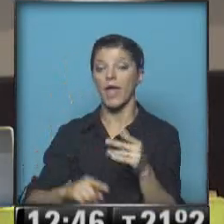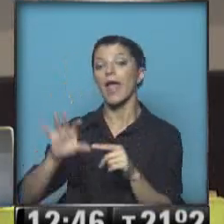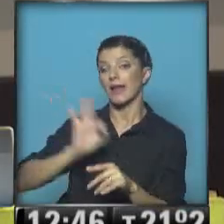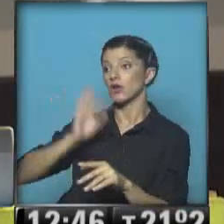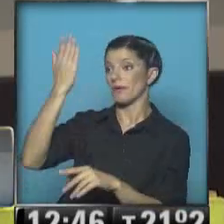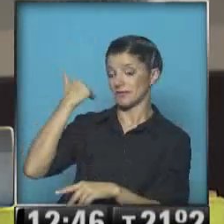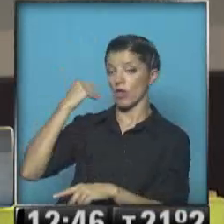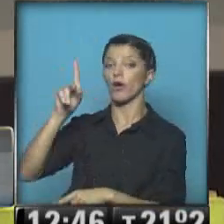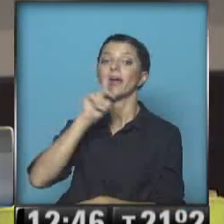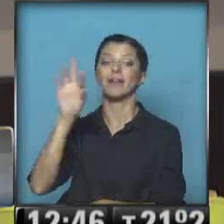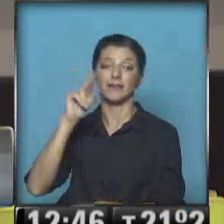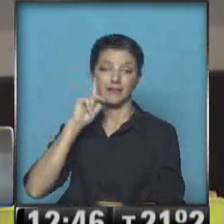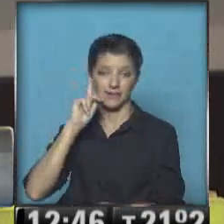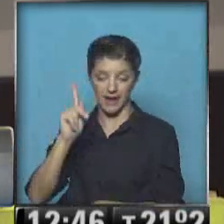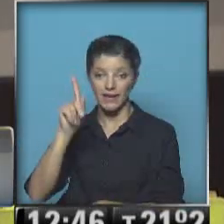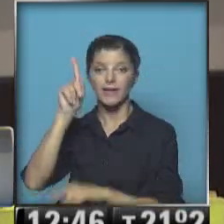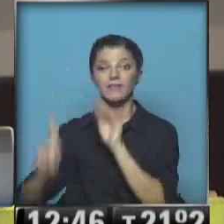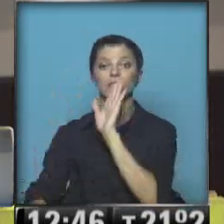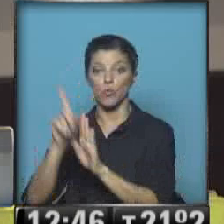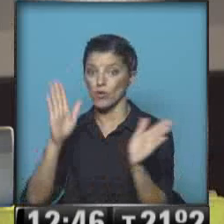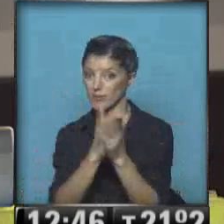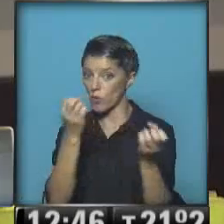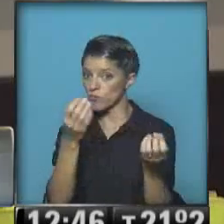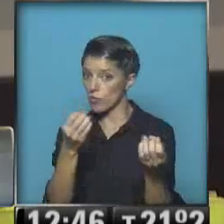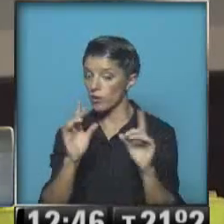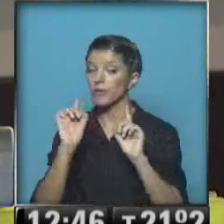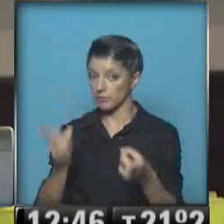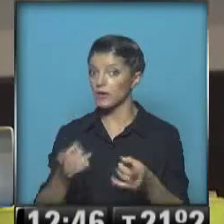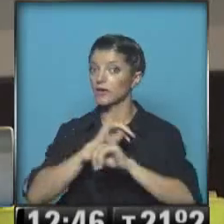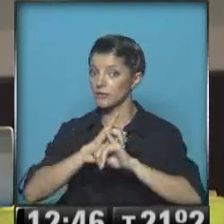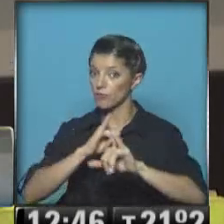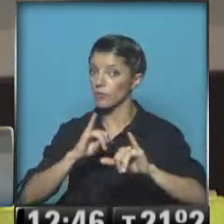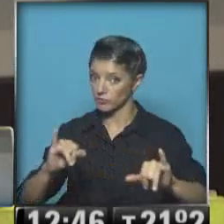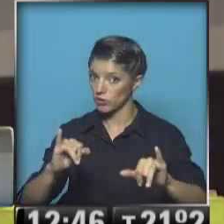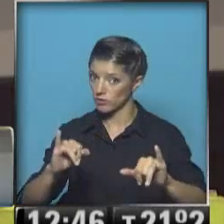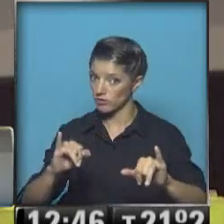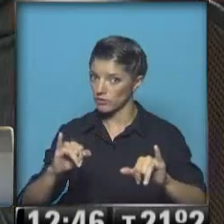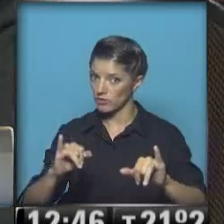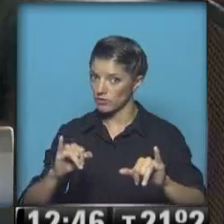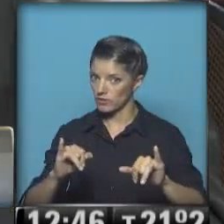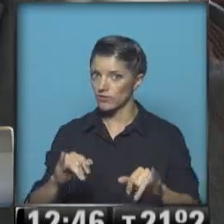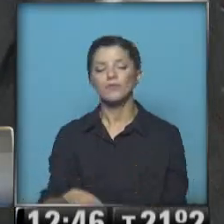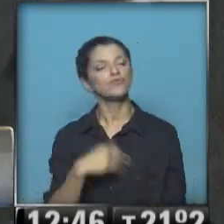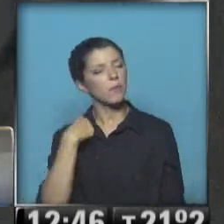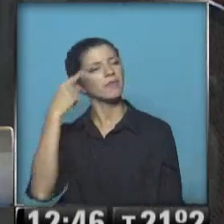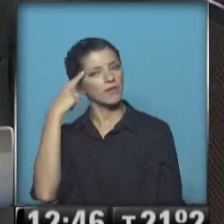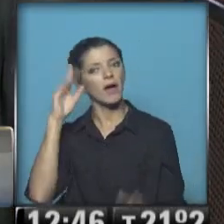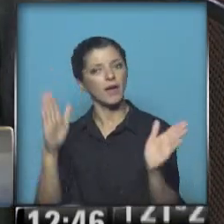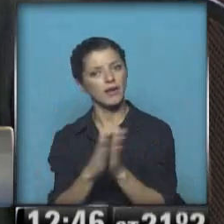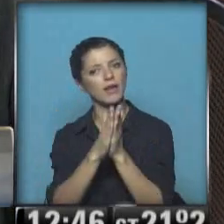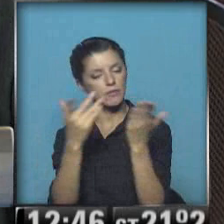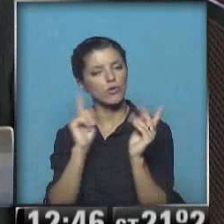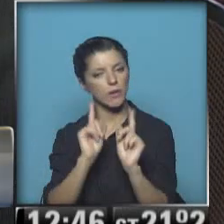pasado sobre ISIS que es un excelente libro porque también hay po información Raúl much estab pensando en el libro de kok